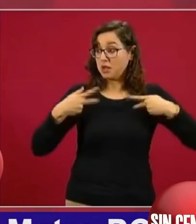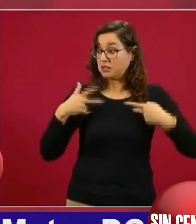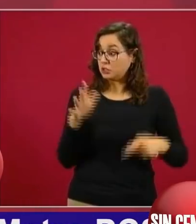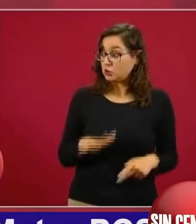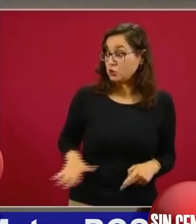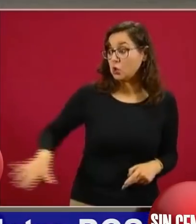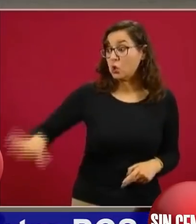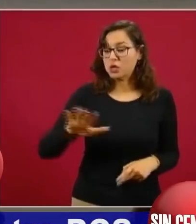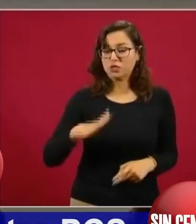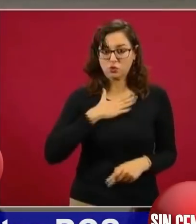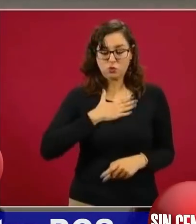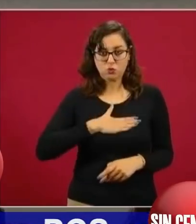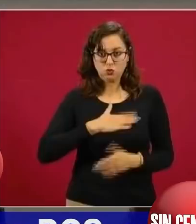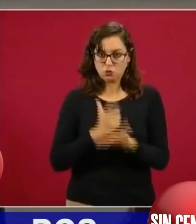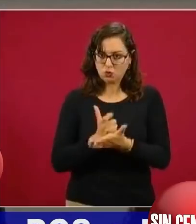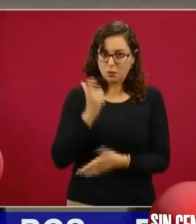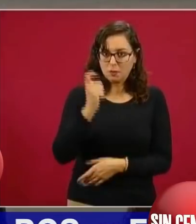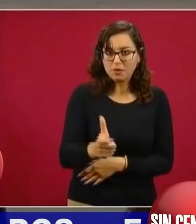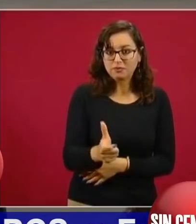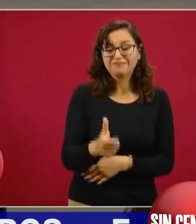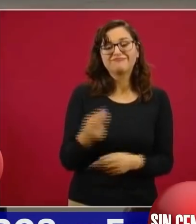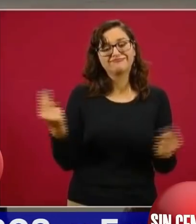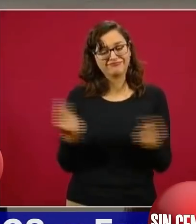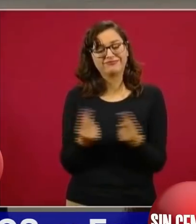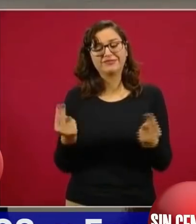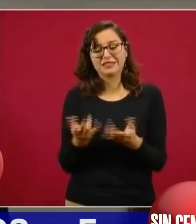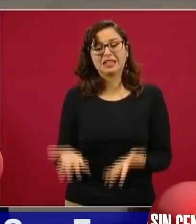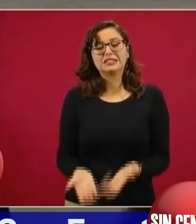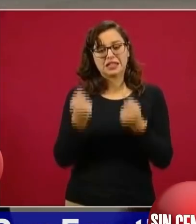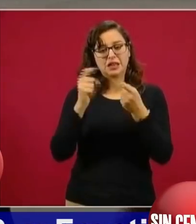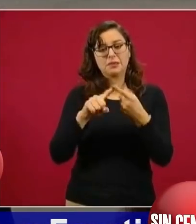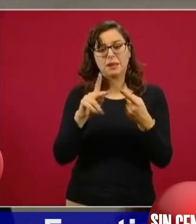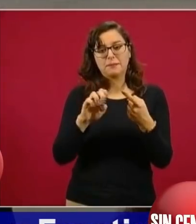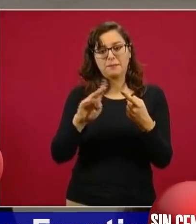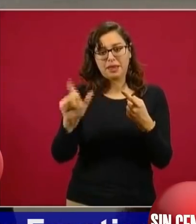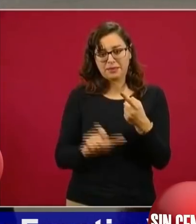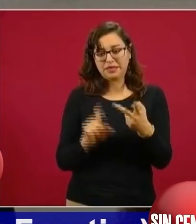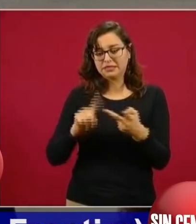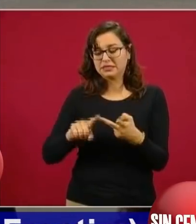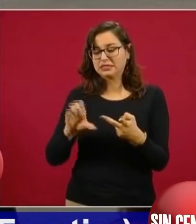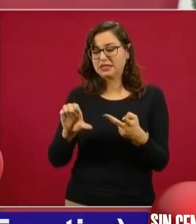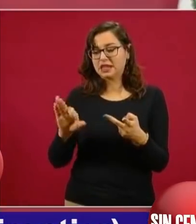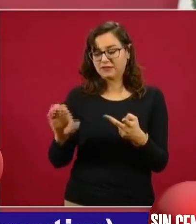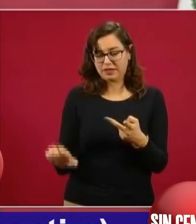requiere fortalecer Pemex y la Comisión Federal de Electricidad.